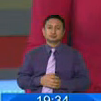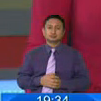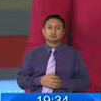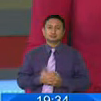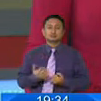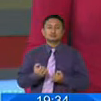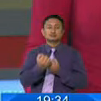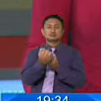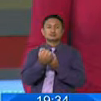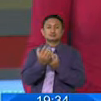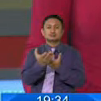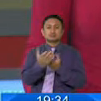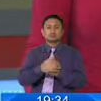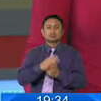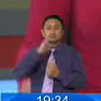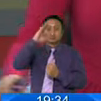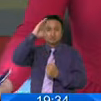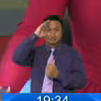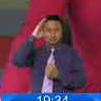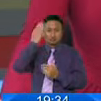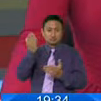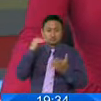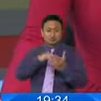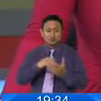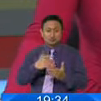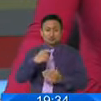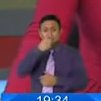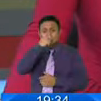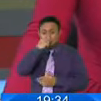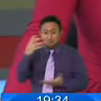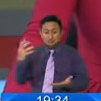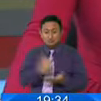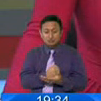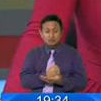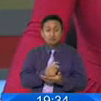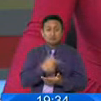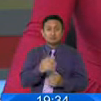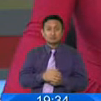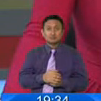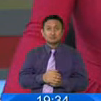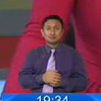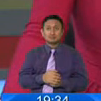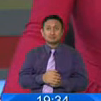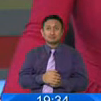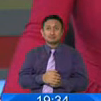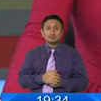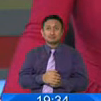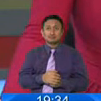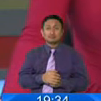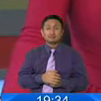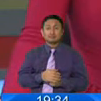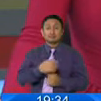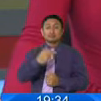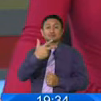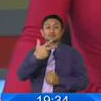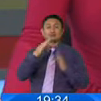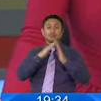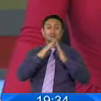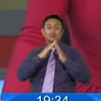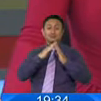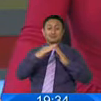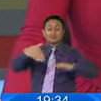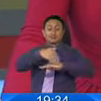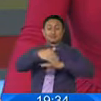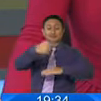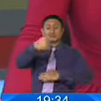Ahora les contamos que la policía volvió a decomisar droga en 3 departamentos de las casas colectivas de la calle Gómez Rendón. Los